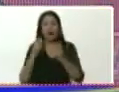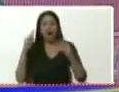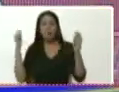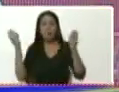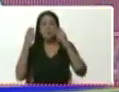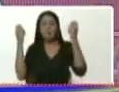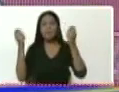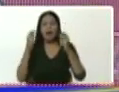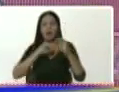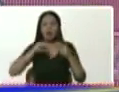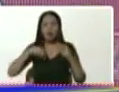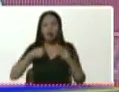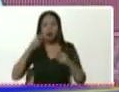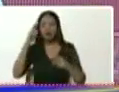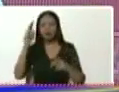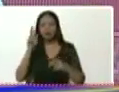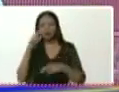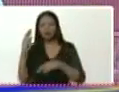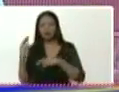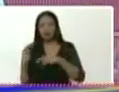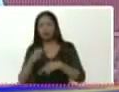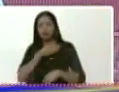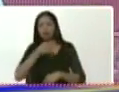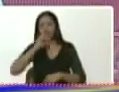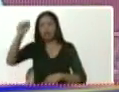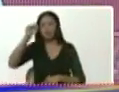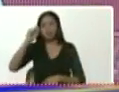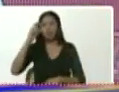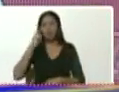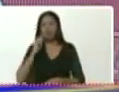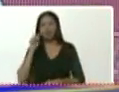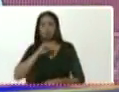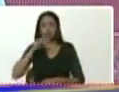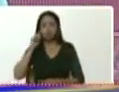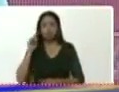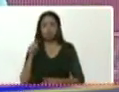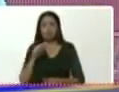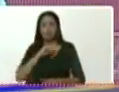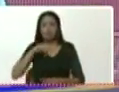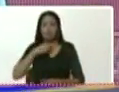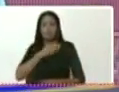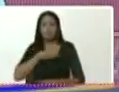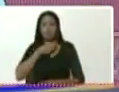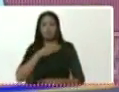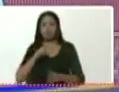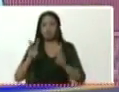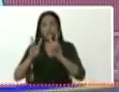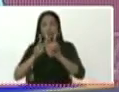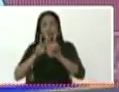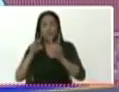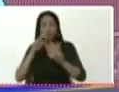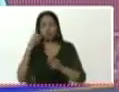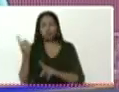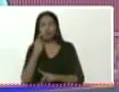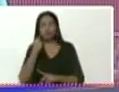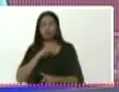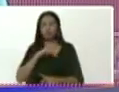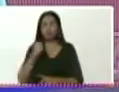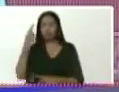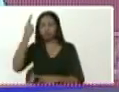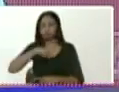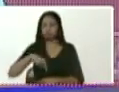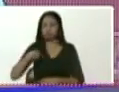del socialismo bolivariano. Nosotros en la gran misión Vivienda Venezuela, no solamente está lo